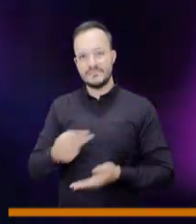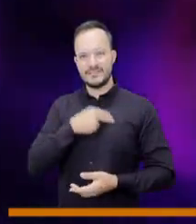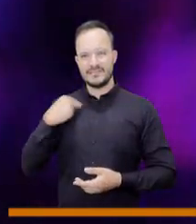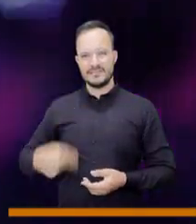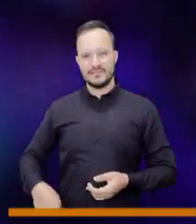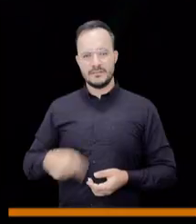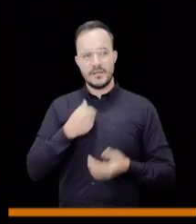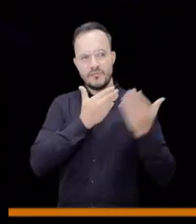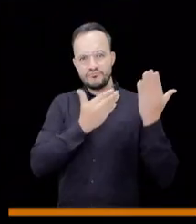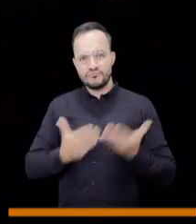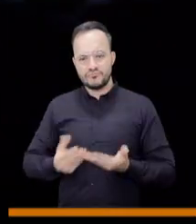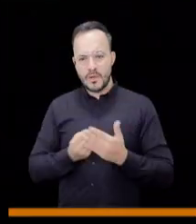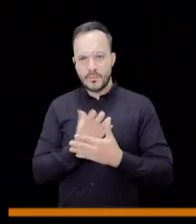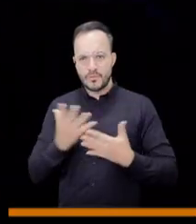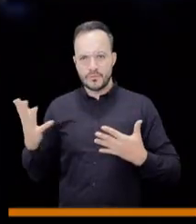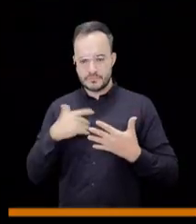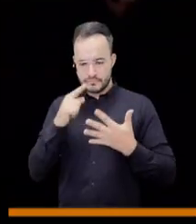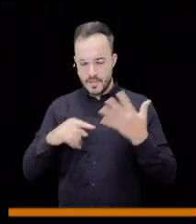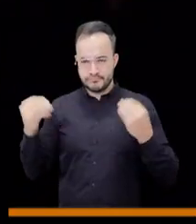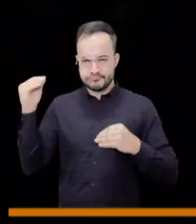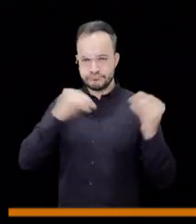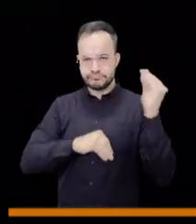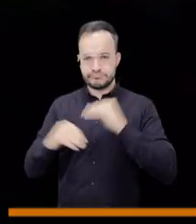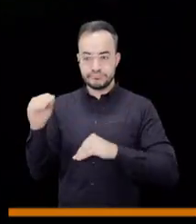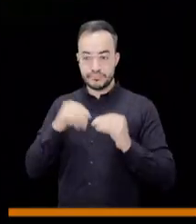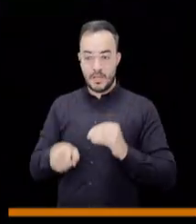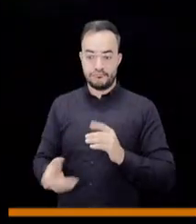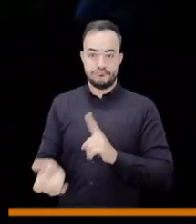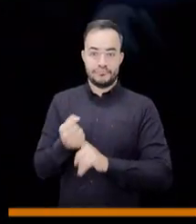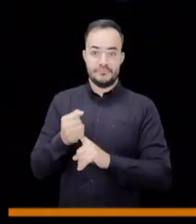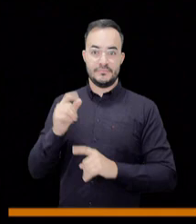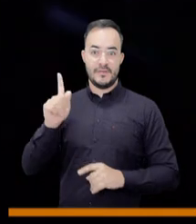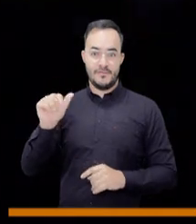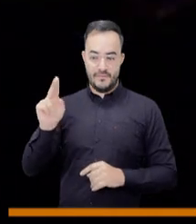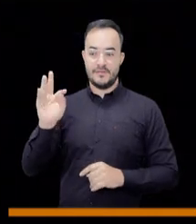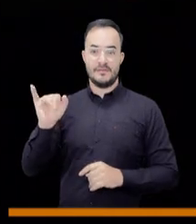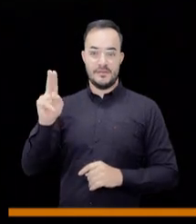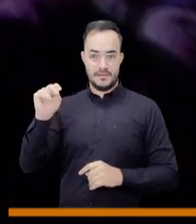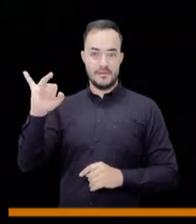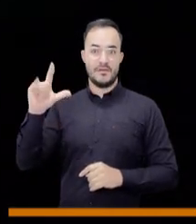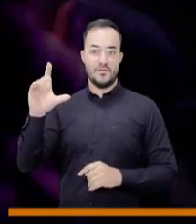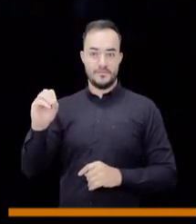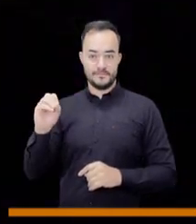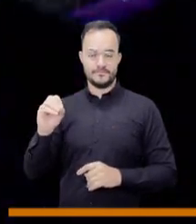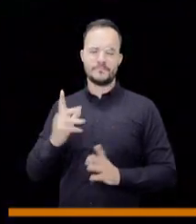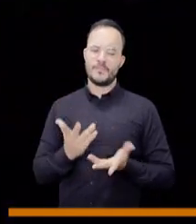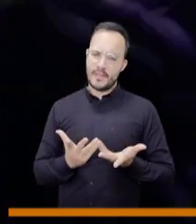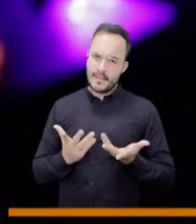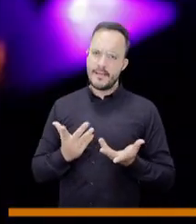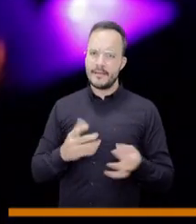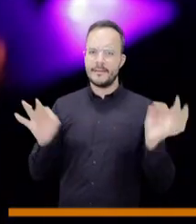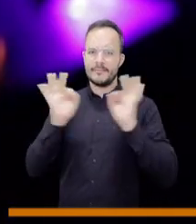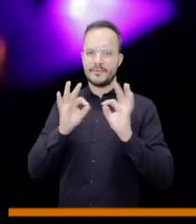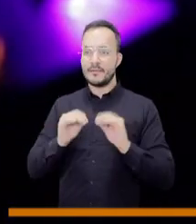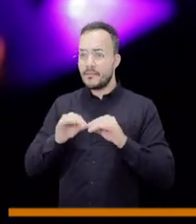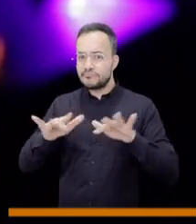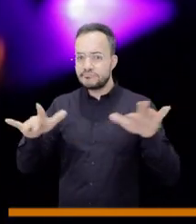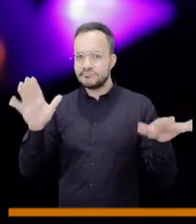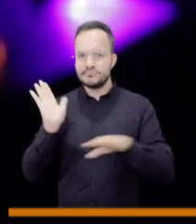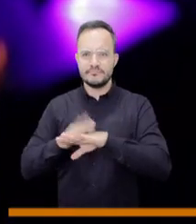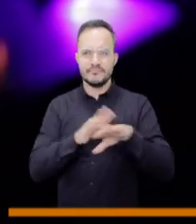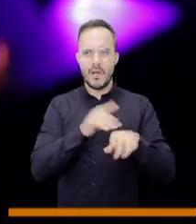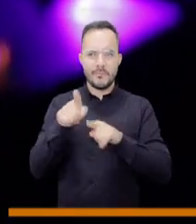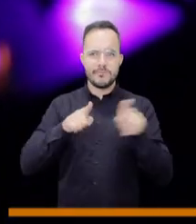puede producir el fentanilo. Implica advertir a los consumidores de